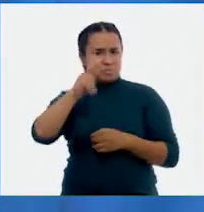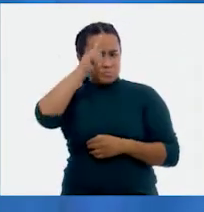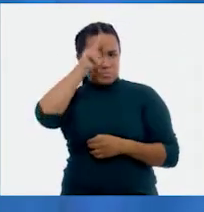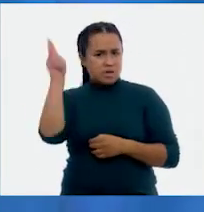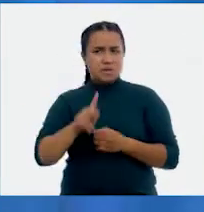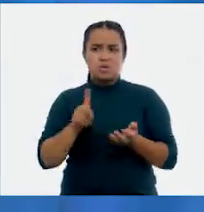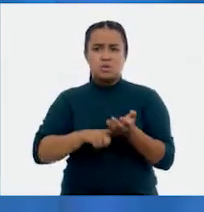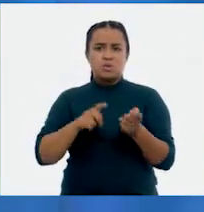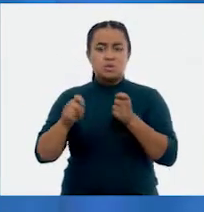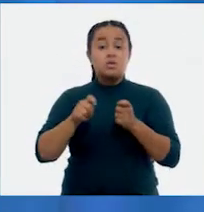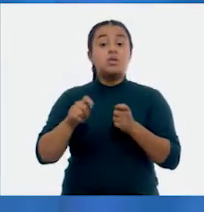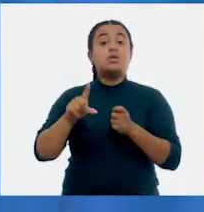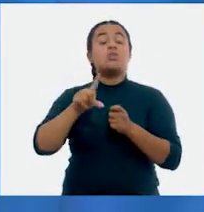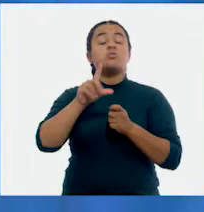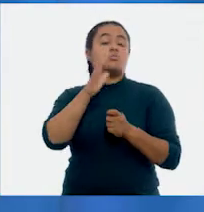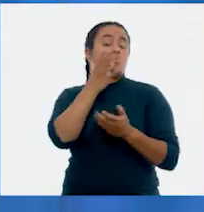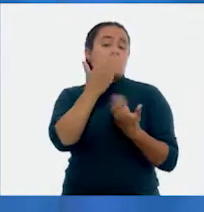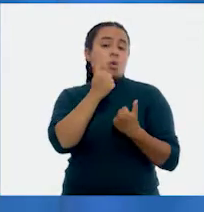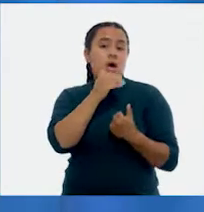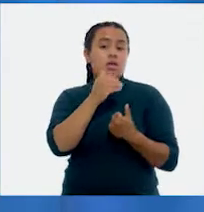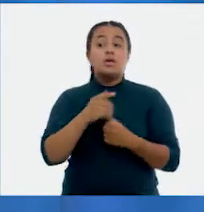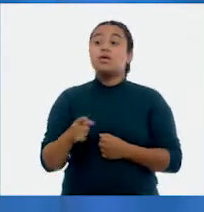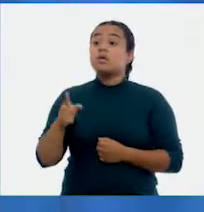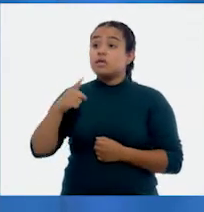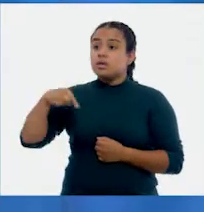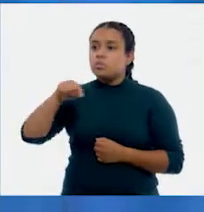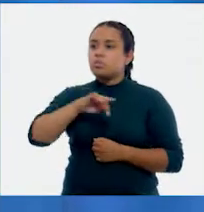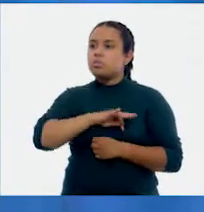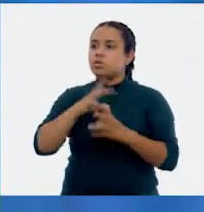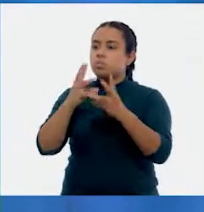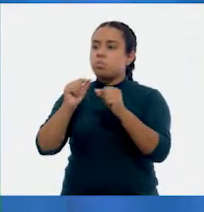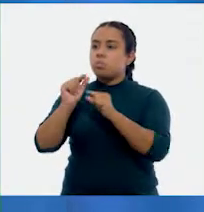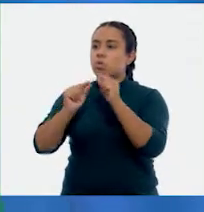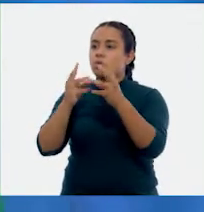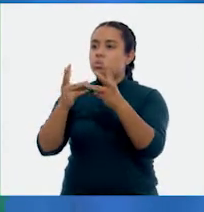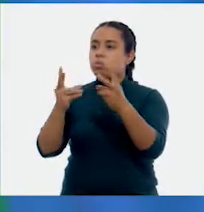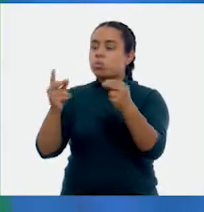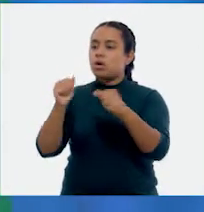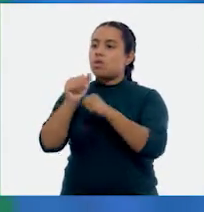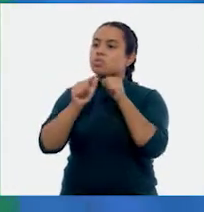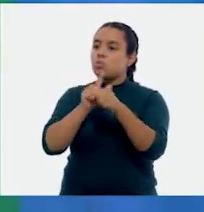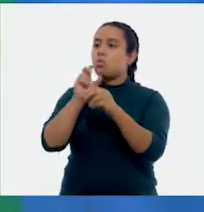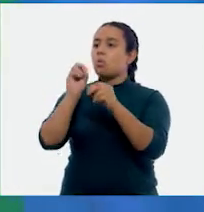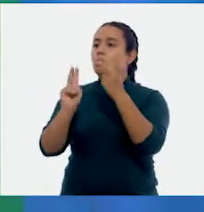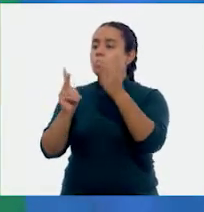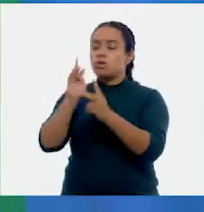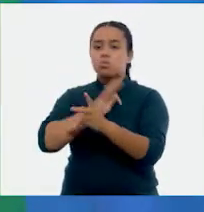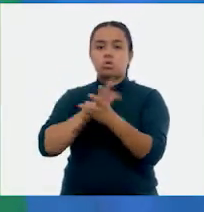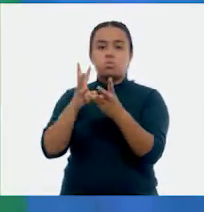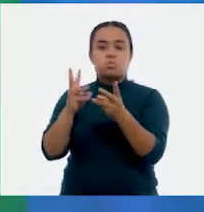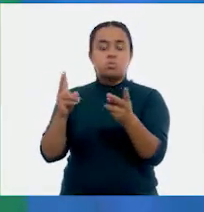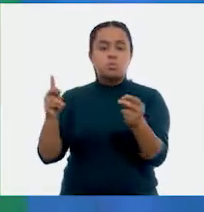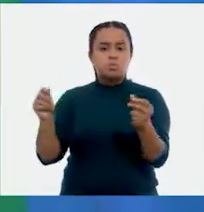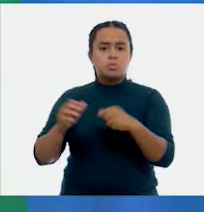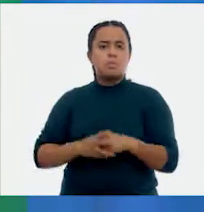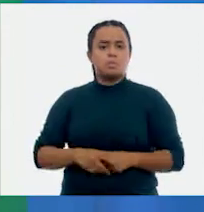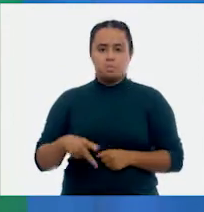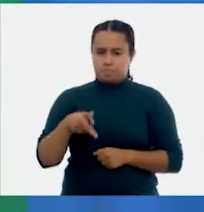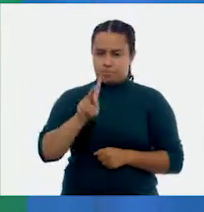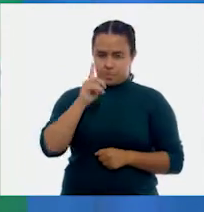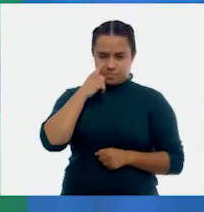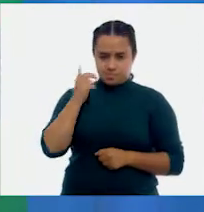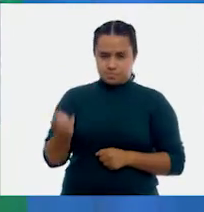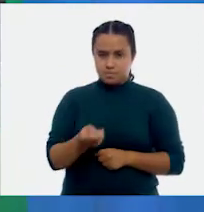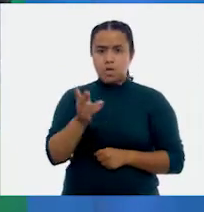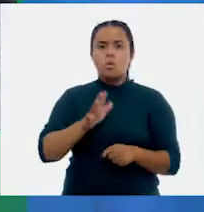llevar a la extinción de las especies. Ahora quiero preguntarles, ¿qué será más